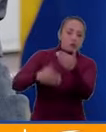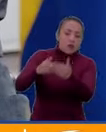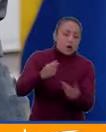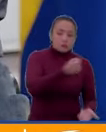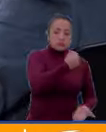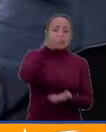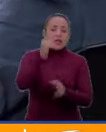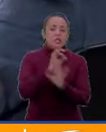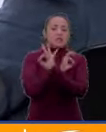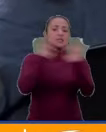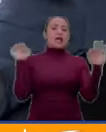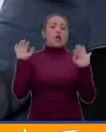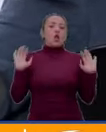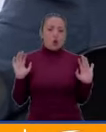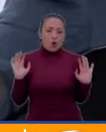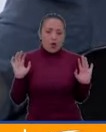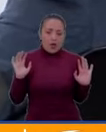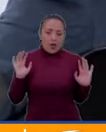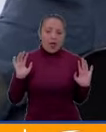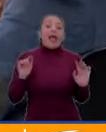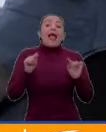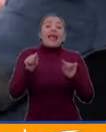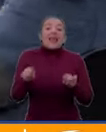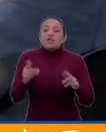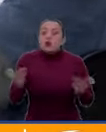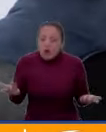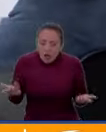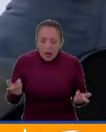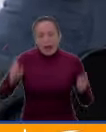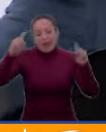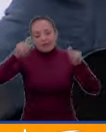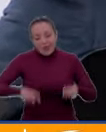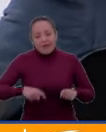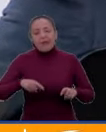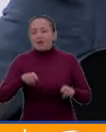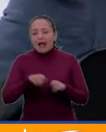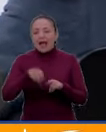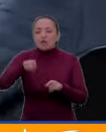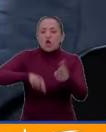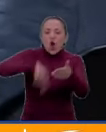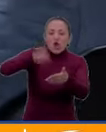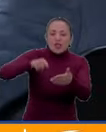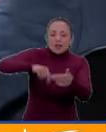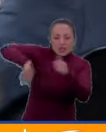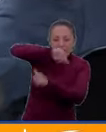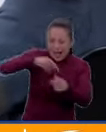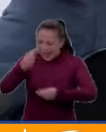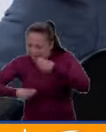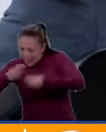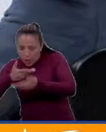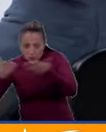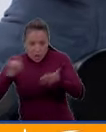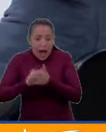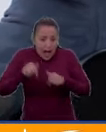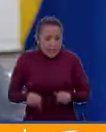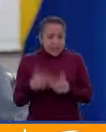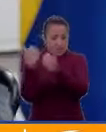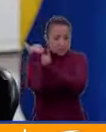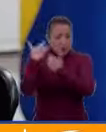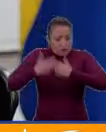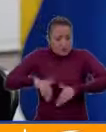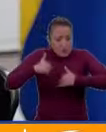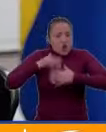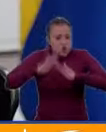recursos y que eso quiere decir que hay que renegociar unos contratos eso es función del ministro de ha